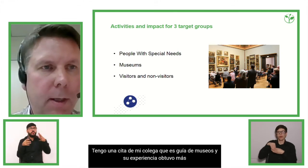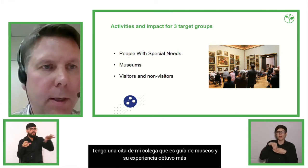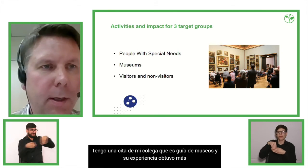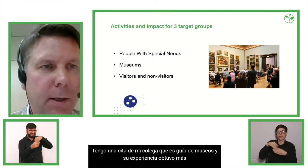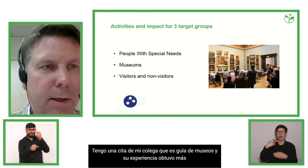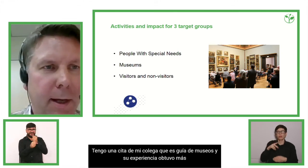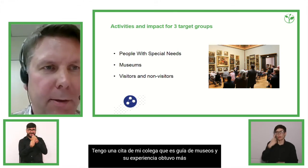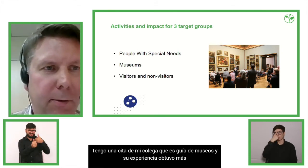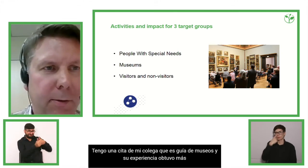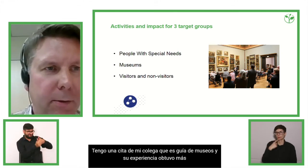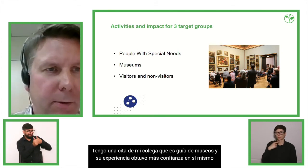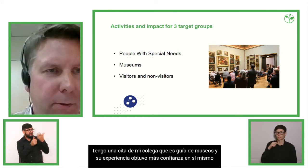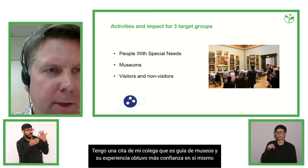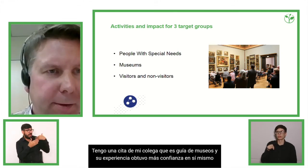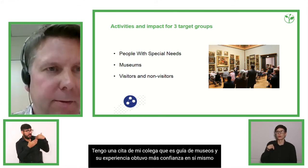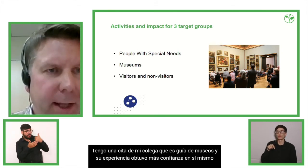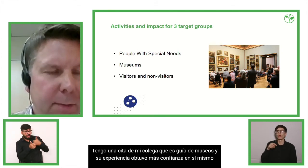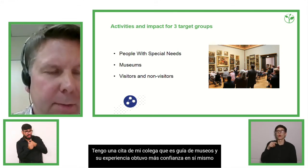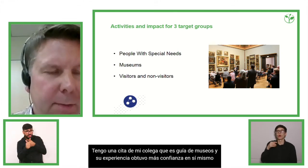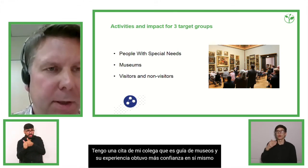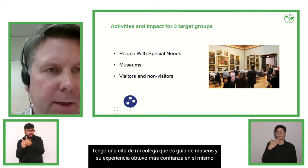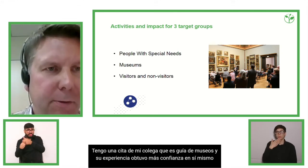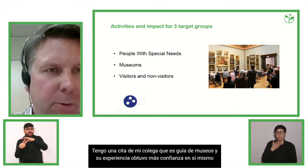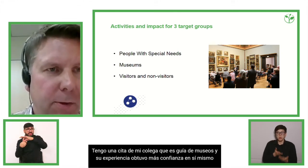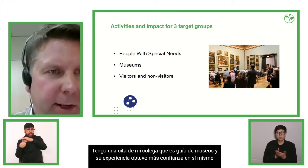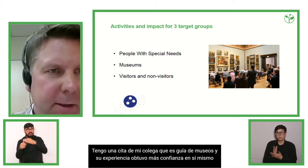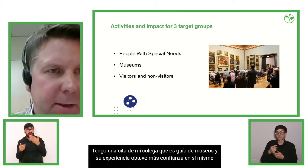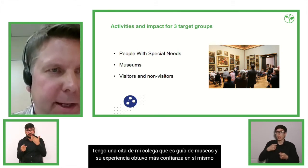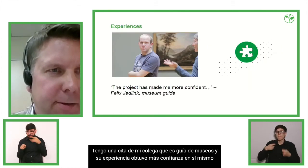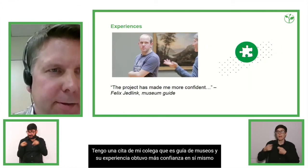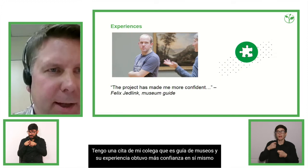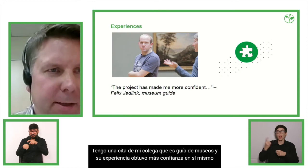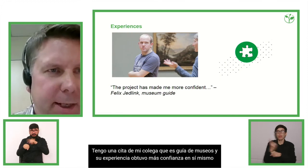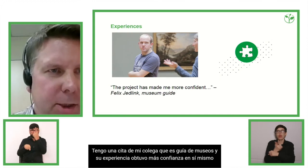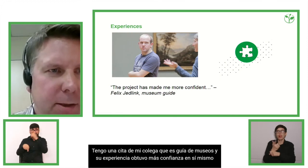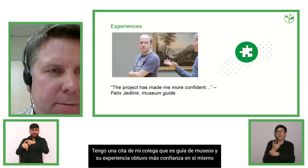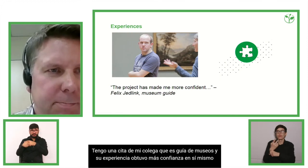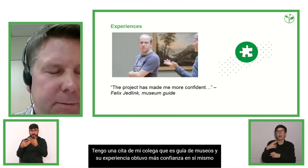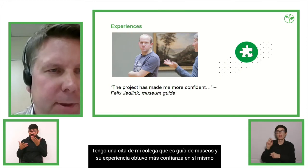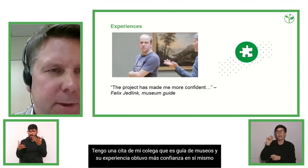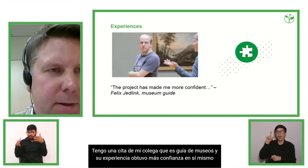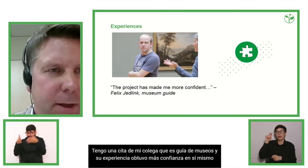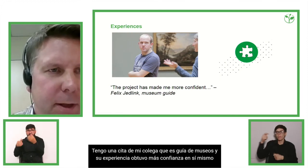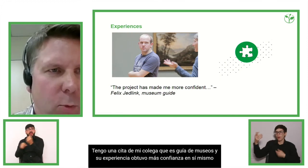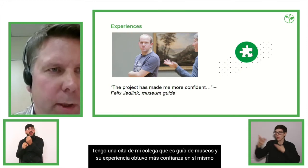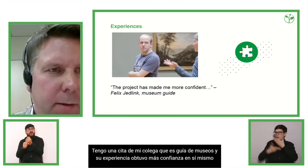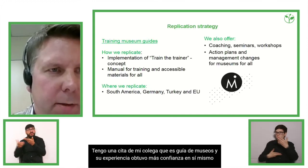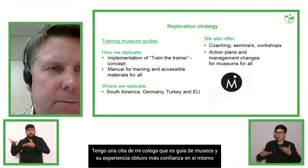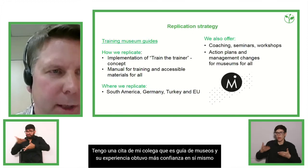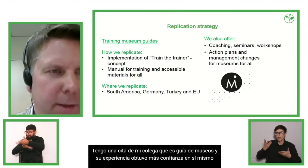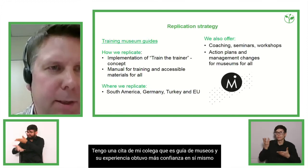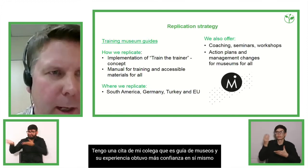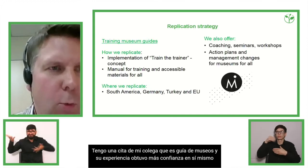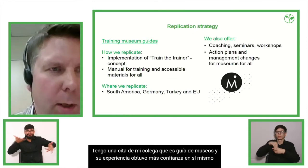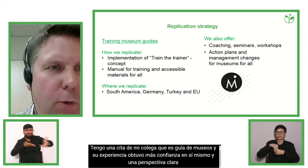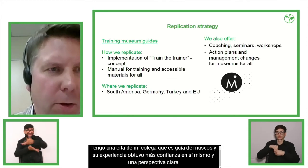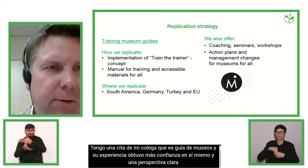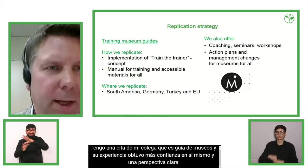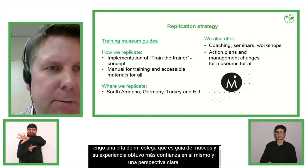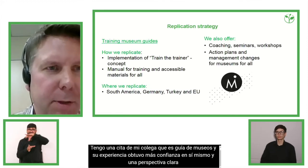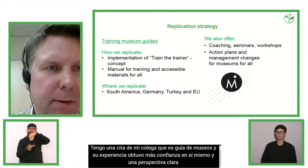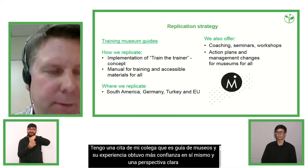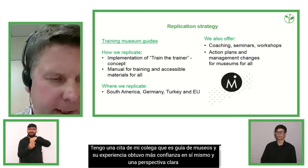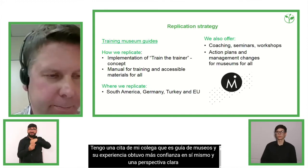en el mercado laboral en Alemania. Próxima, por favor. O segunda, próxima, dos más. Una